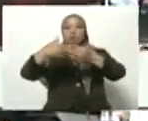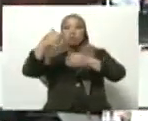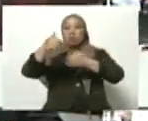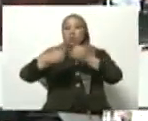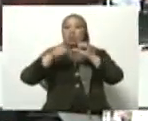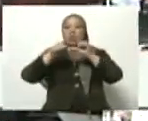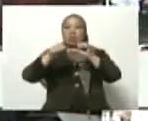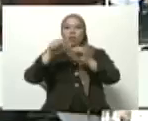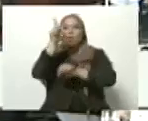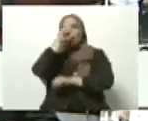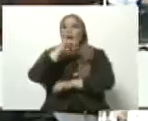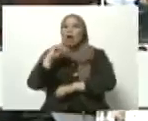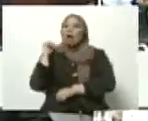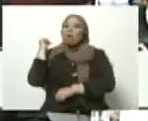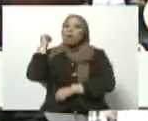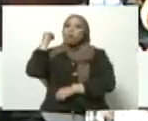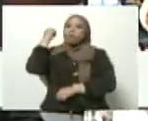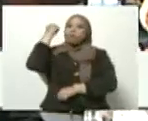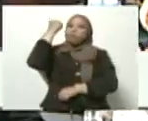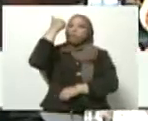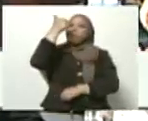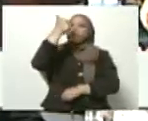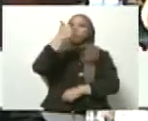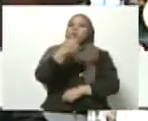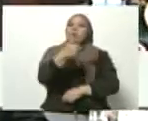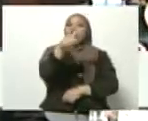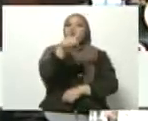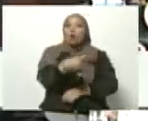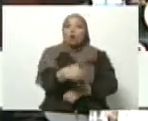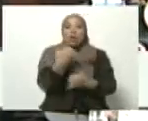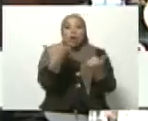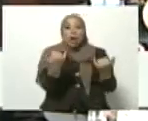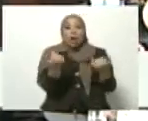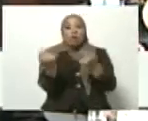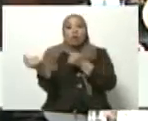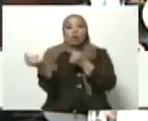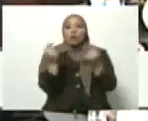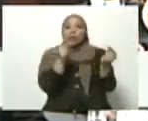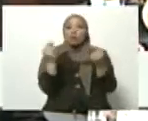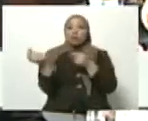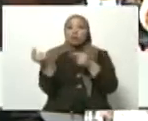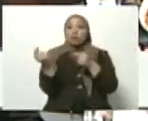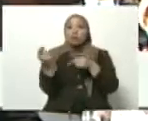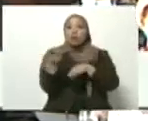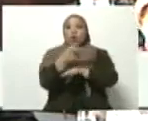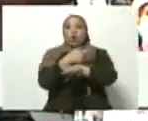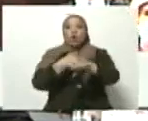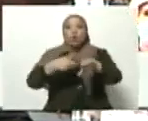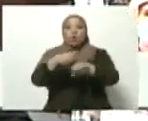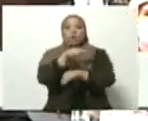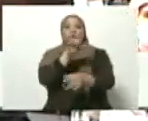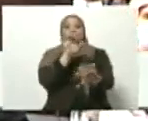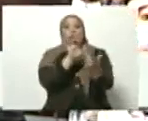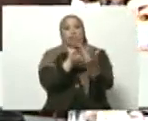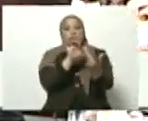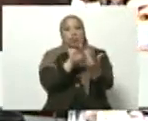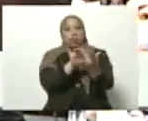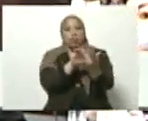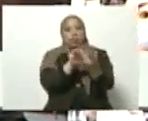Importante. Y que hoy trata de negociar directamente de gobierno a gobierno ese